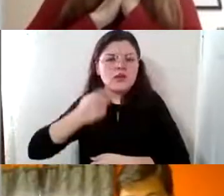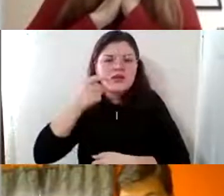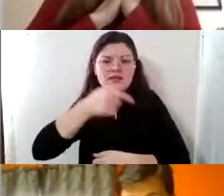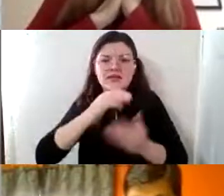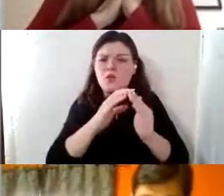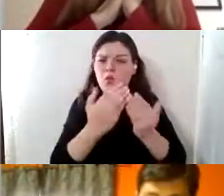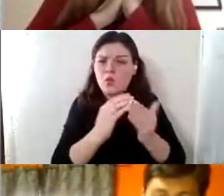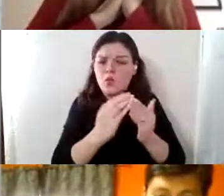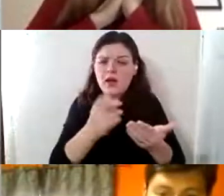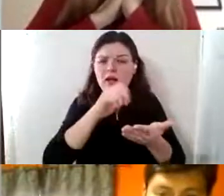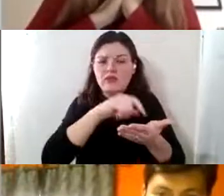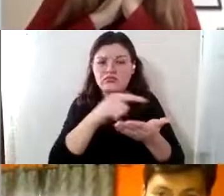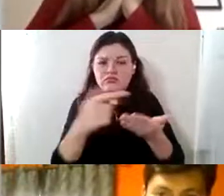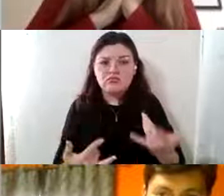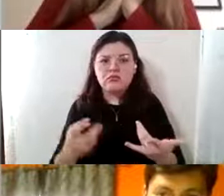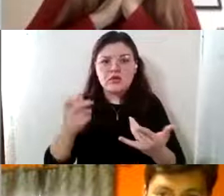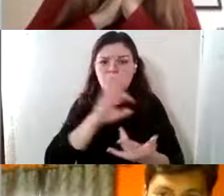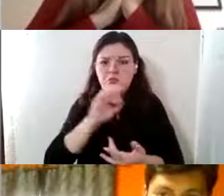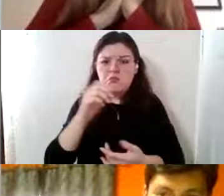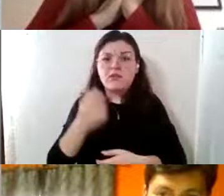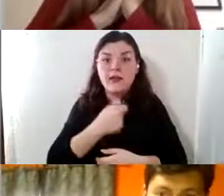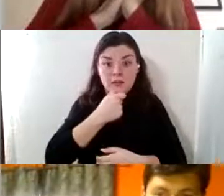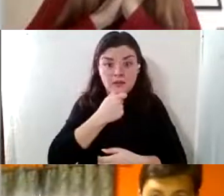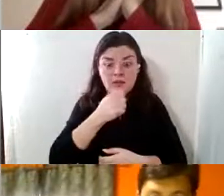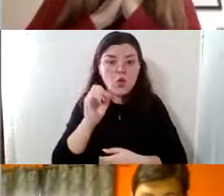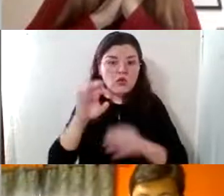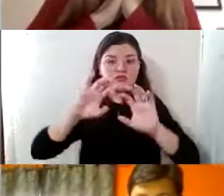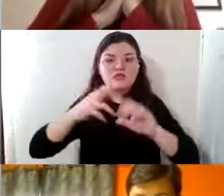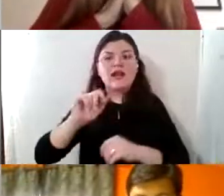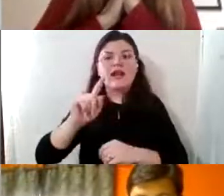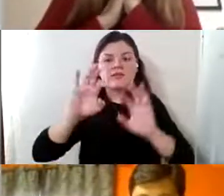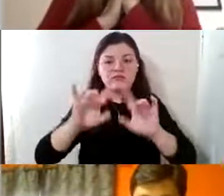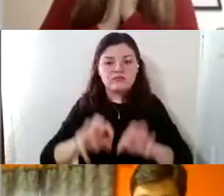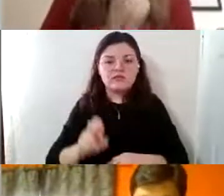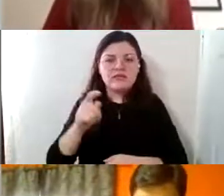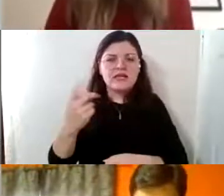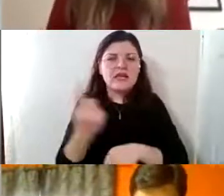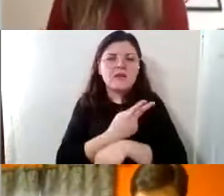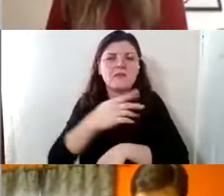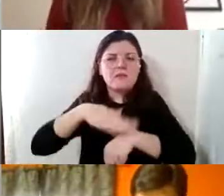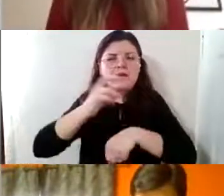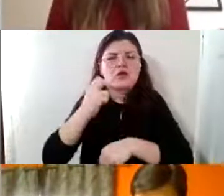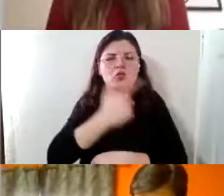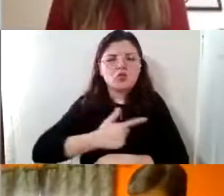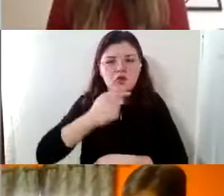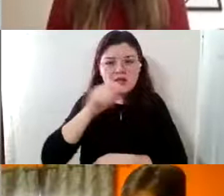abrir su micrófono o escribirlo en el chat si prefieren. Entonces, ¿qué fue lo que más les gustó de este cuento?